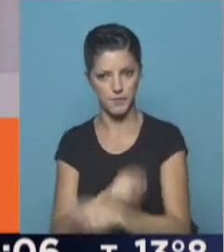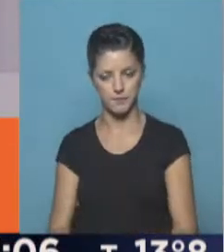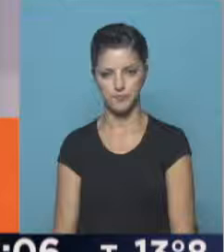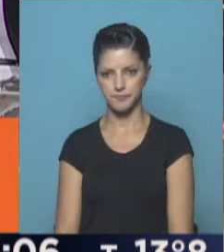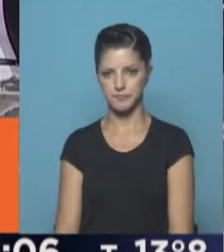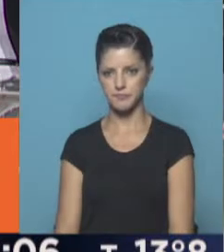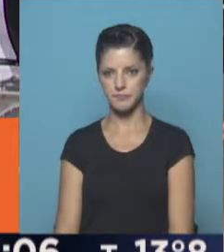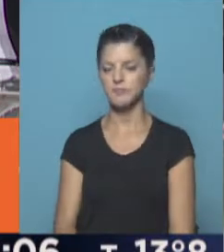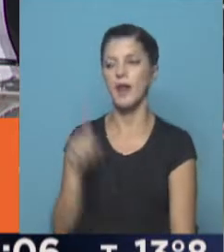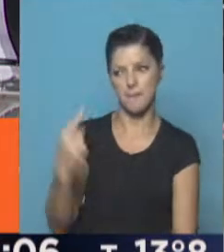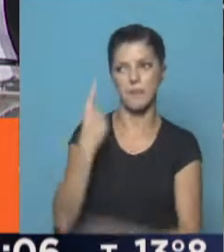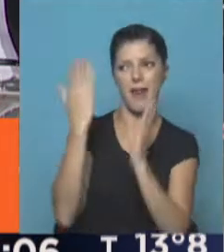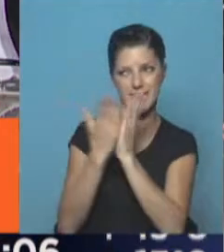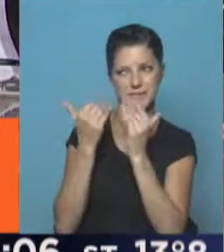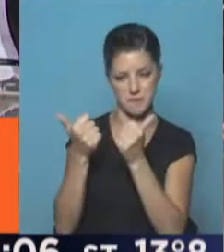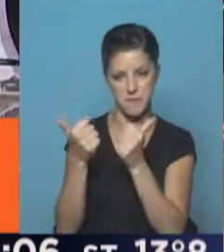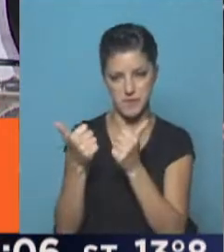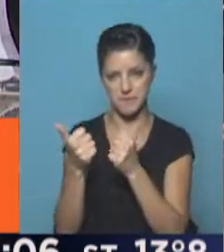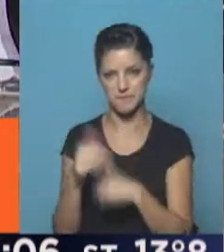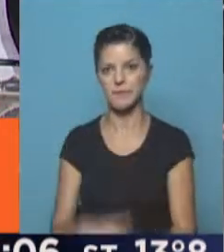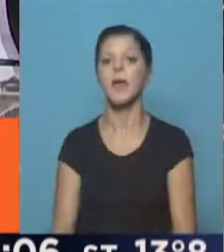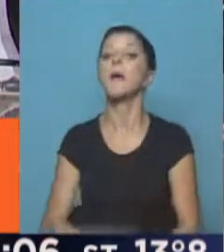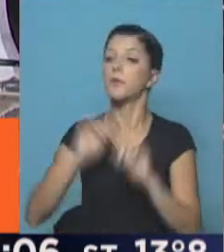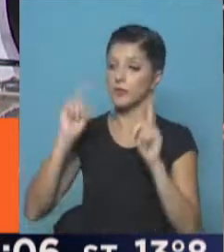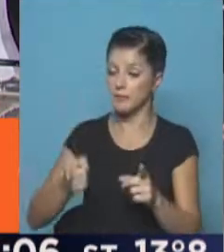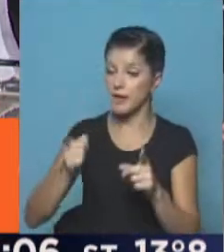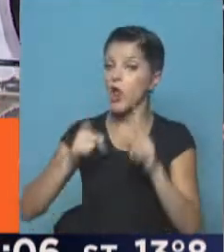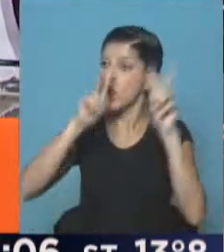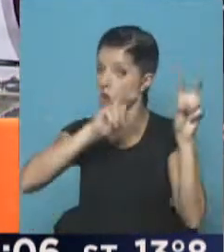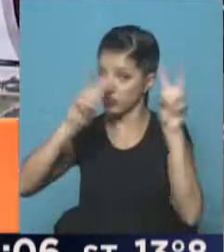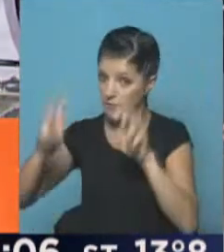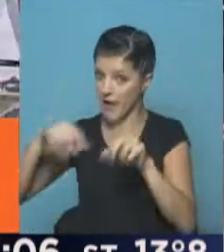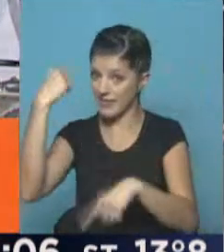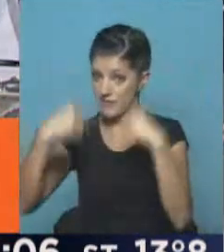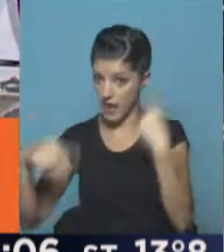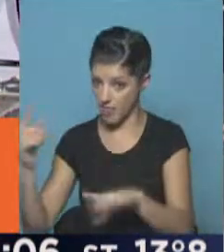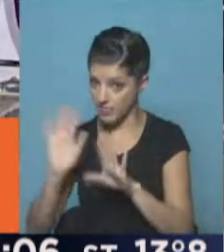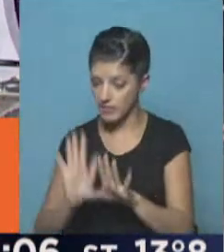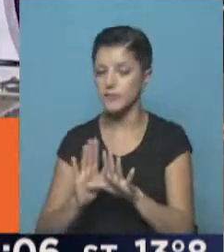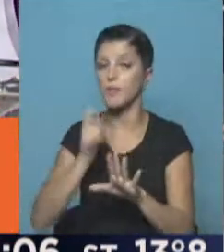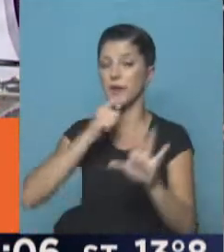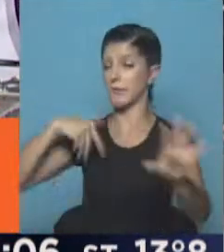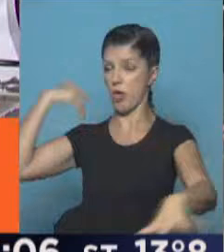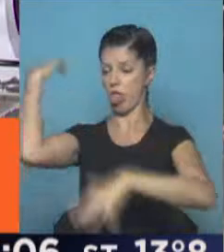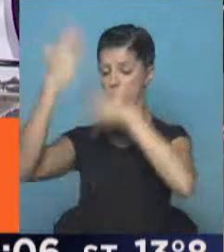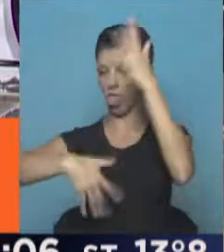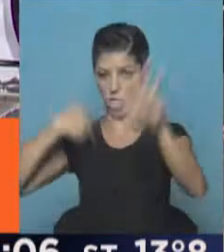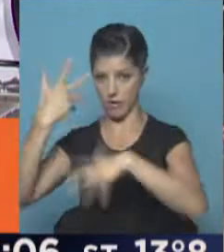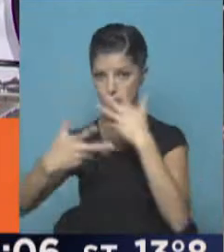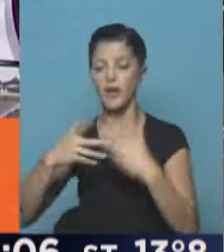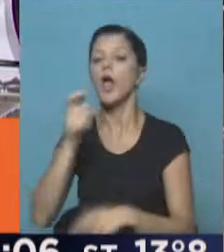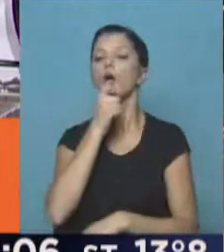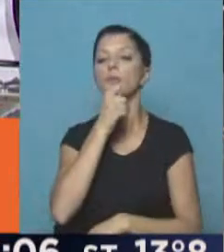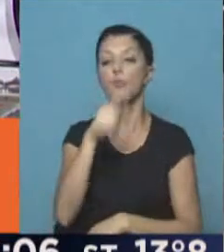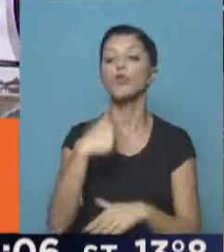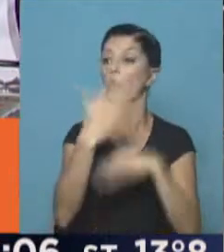el primer análisis que haces. También es cierto que la agenda se volvió mucho más compleja. Parte del desorden es jugar en múltiples, es como tener una partida de ajedrez a